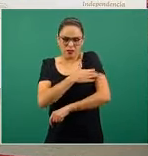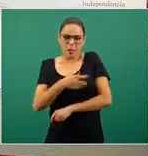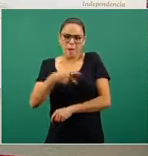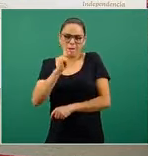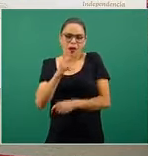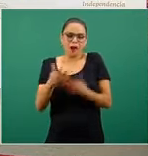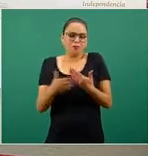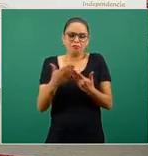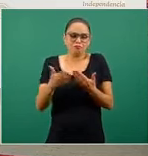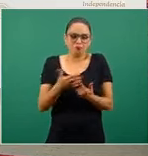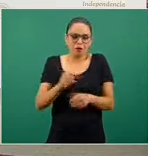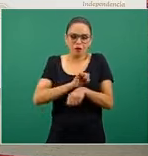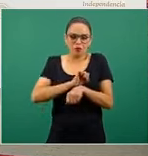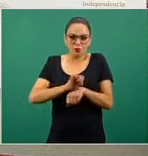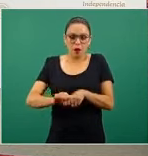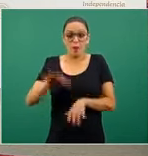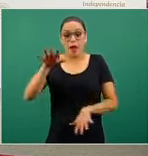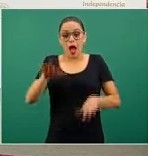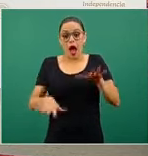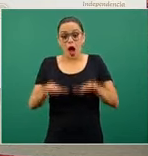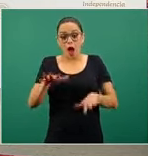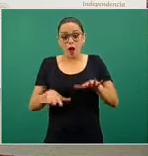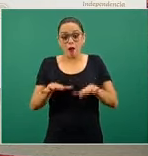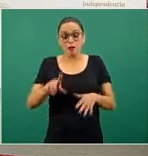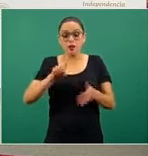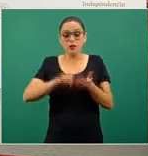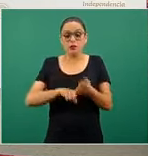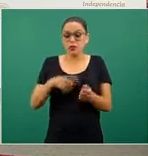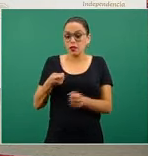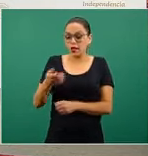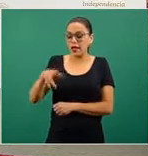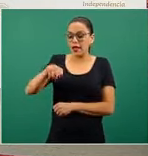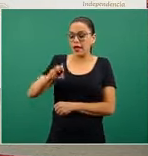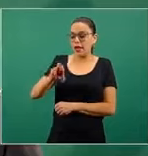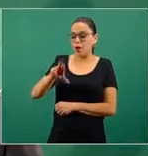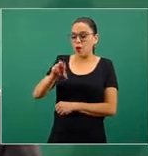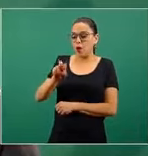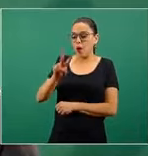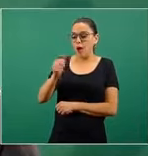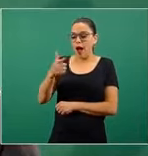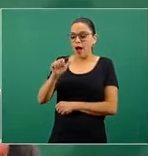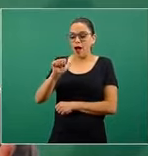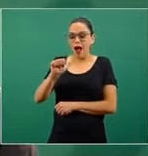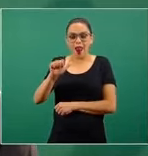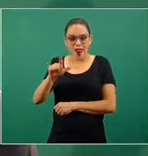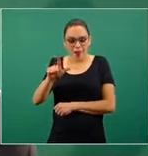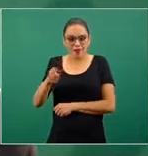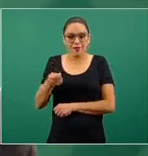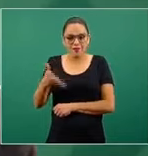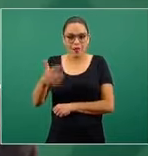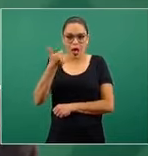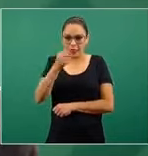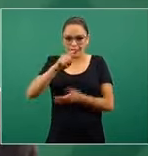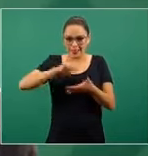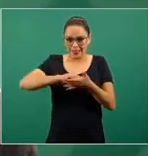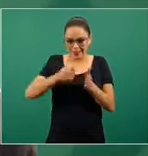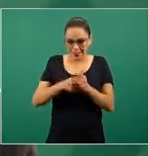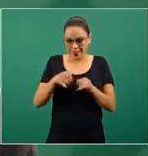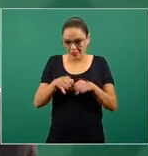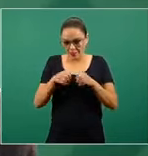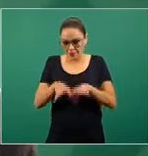propiciar una reacción neurovagal, como se llama técnicamente, y hacer que disminuya temporalmente